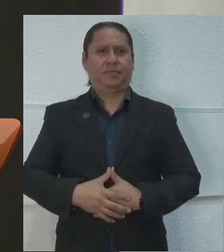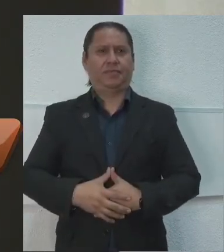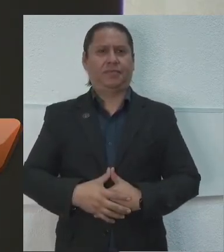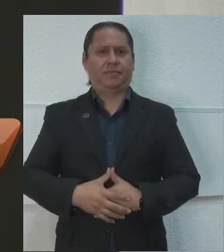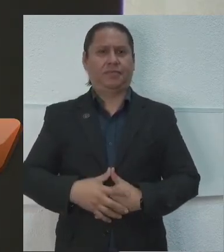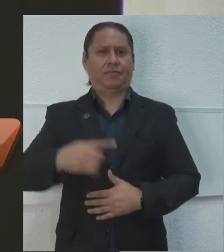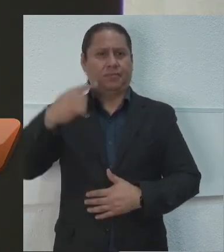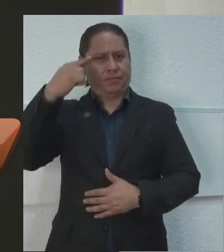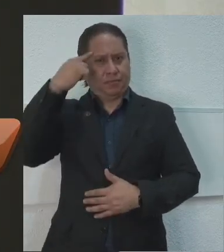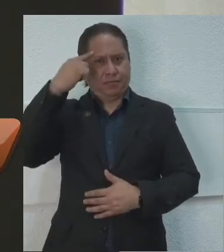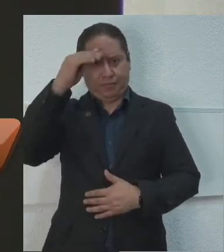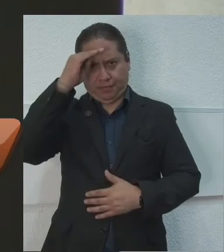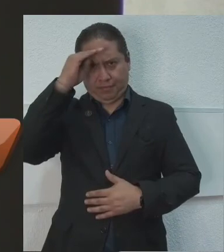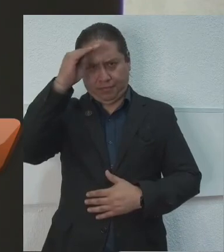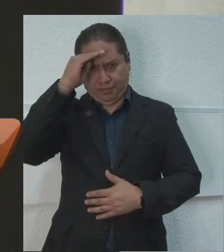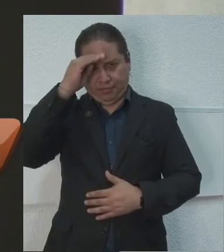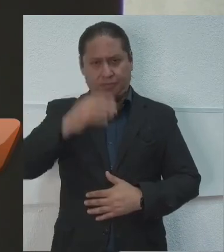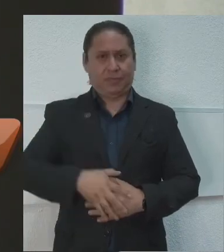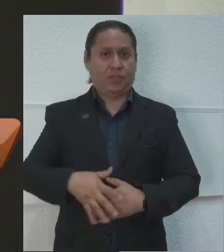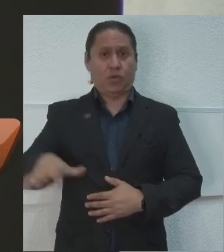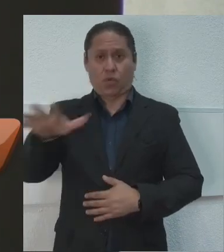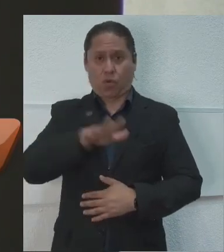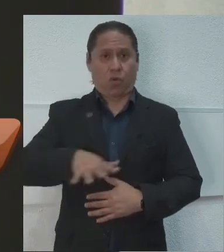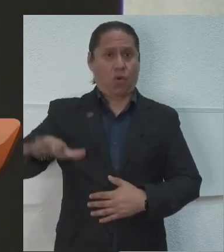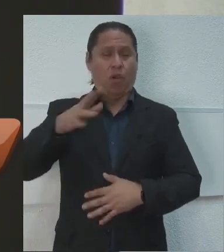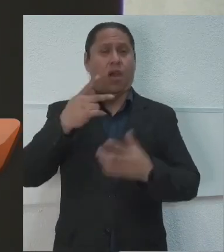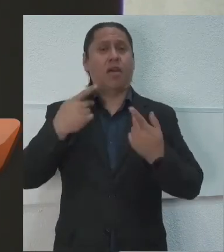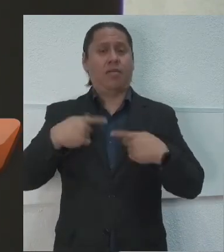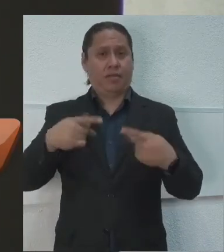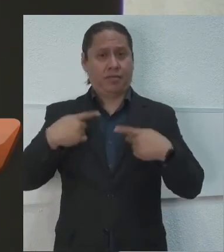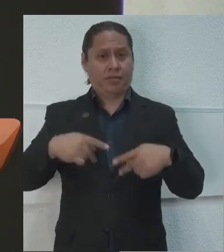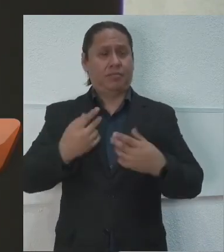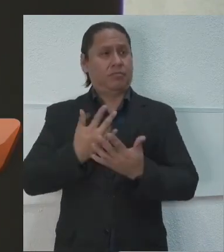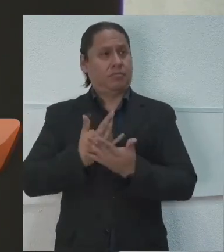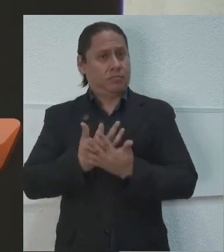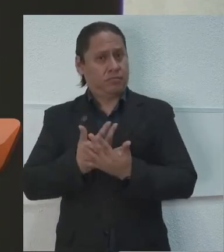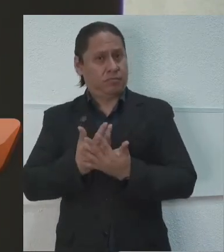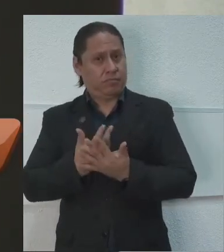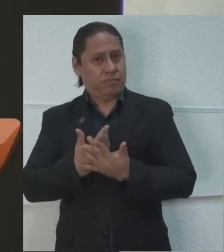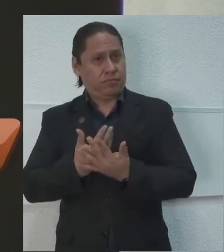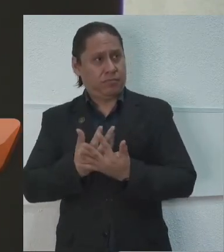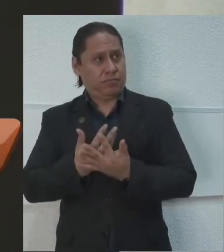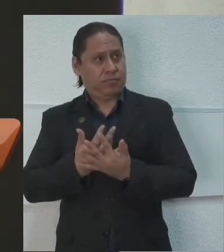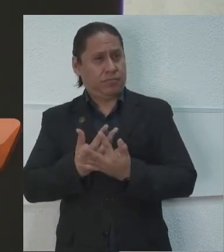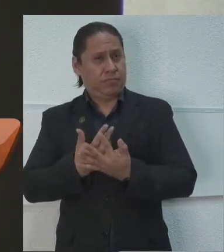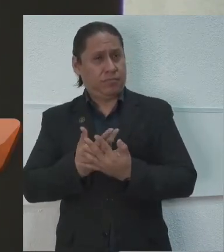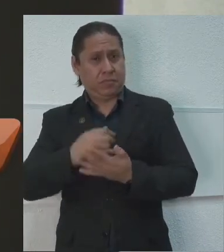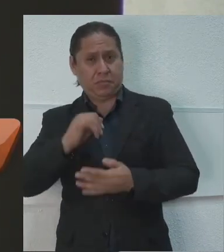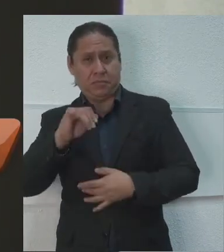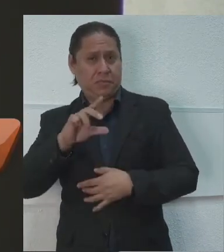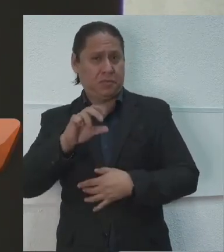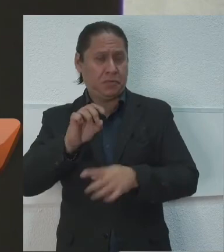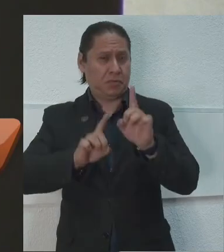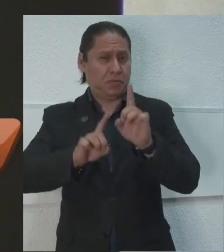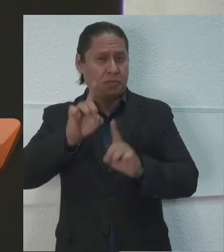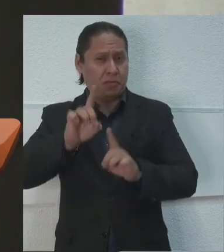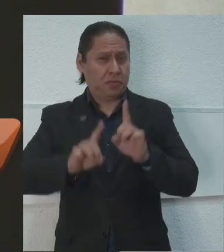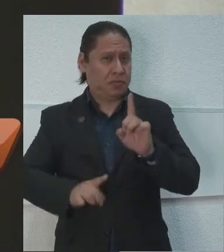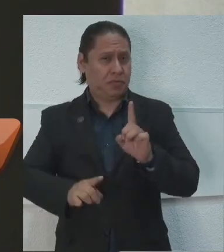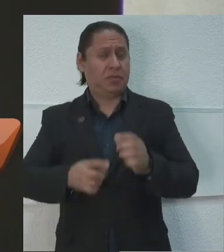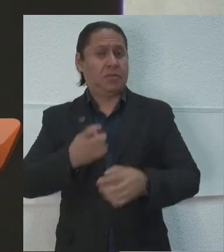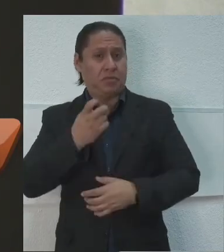lo reflexionen, porque el pueblo está a la expectativa. Tenemos un pueblo que